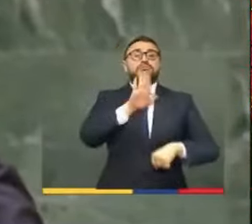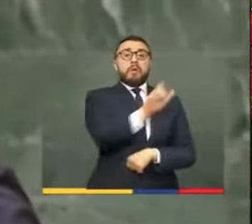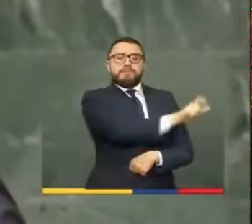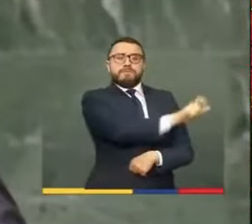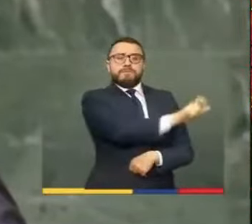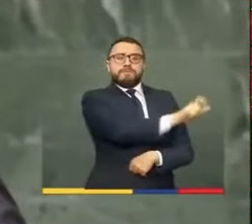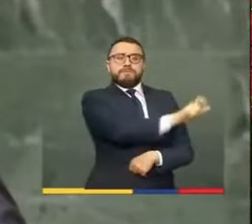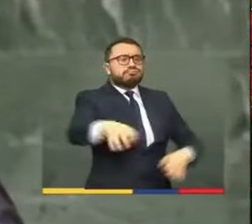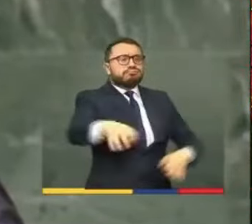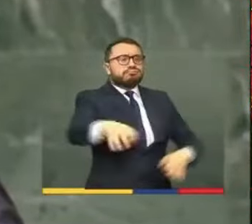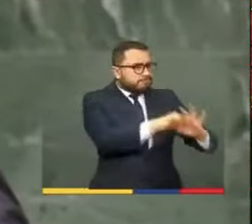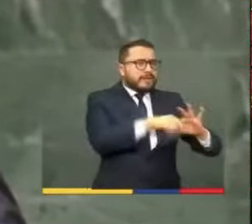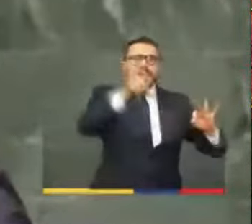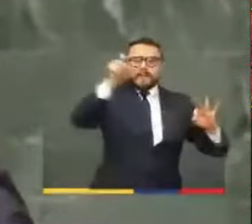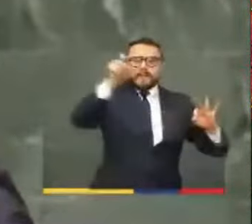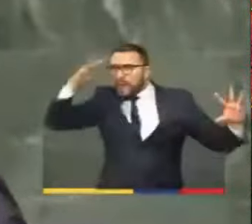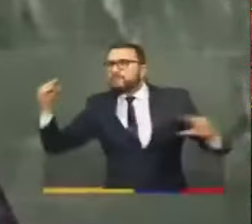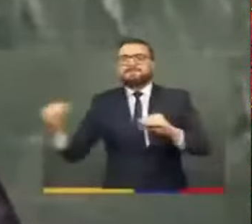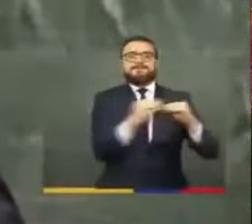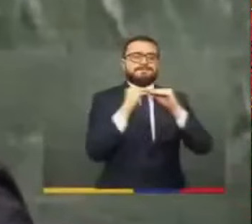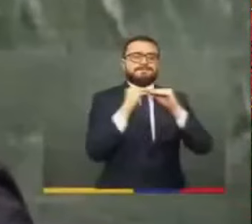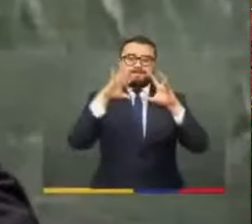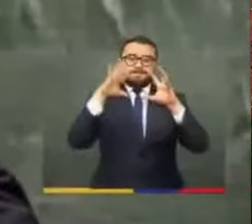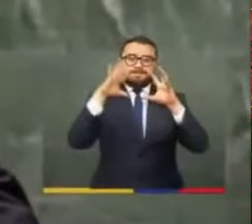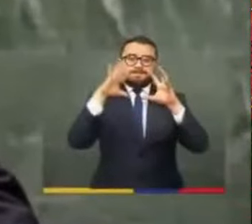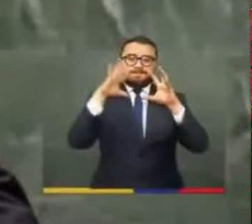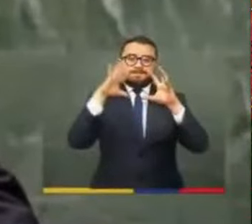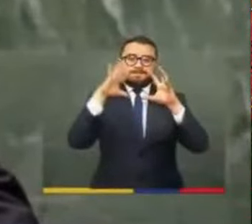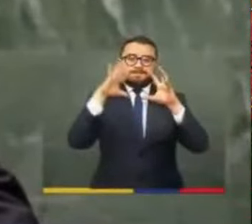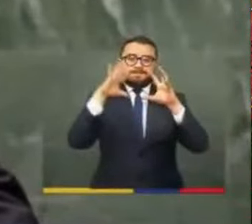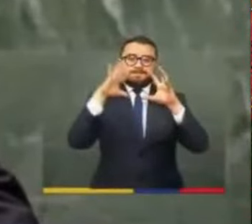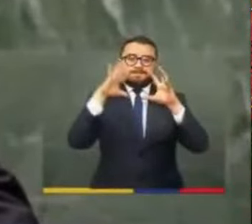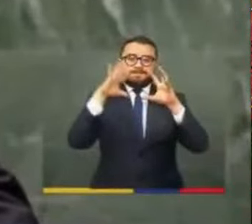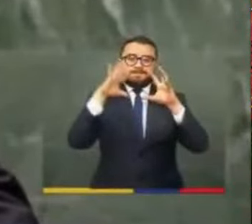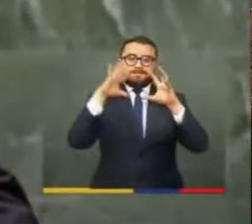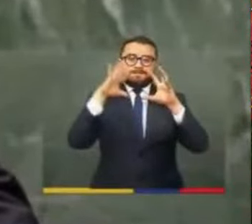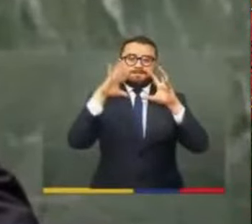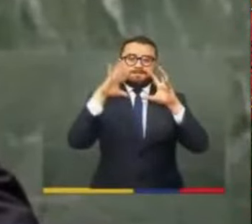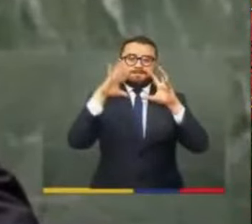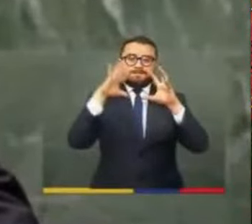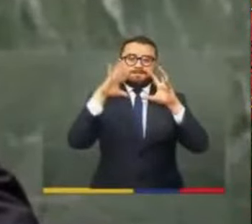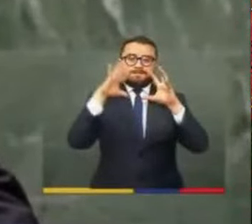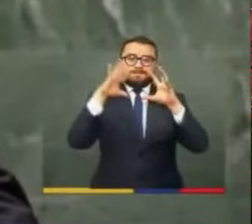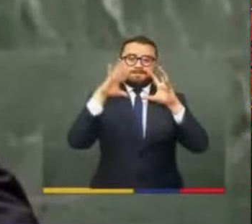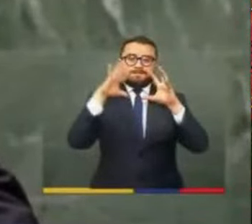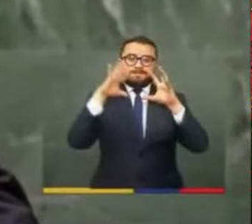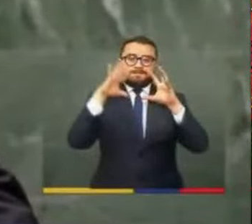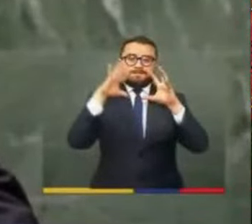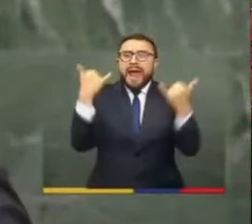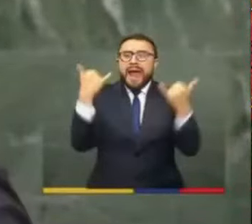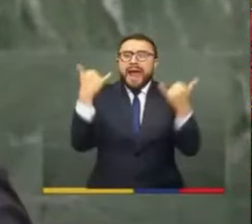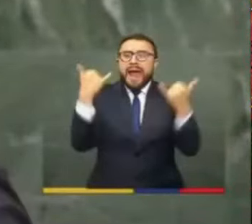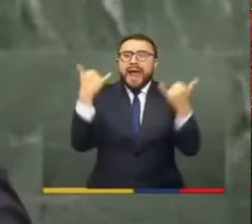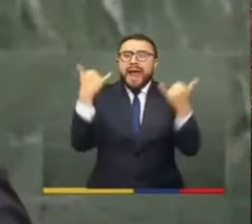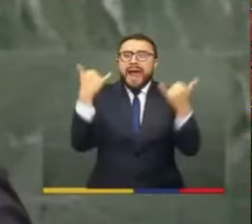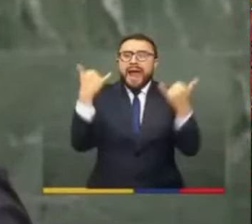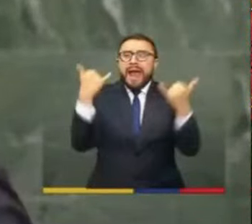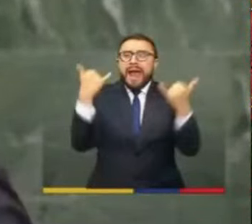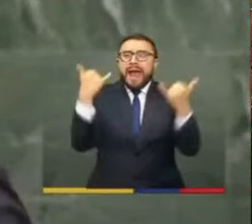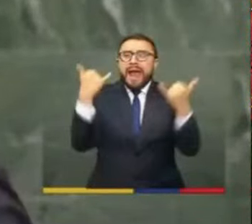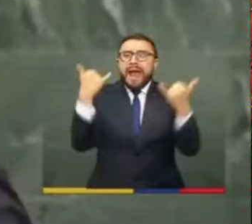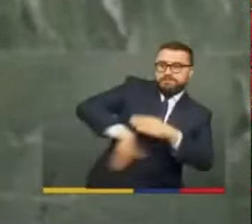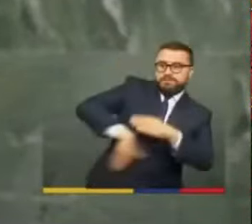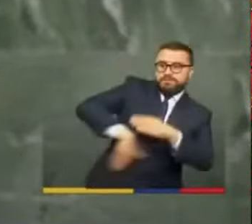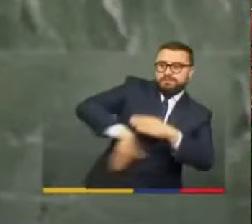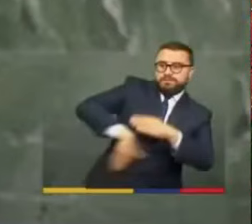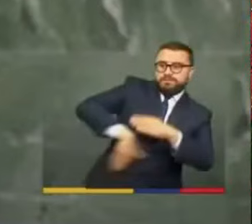por interrumpir, pero es la hora de que nos llenemos de cementerios. O sea, esta semana se murieron 2 niños por